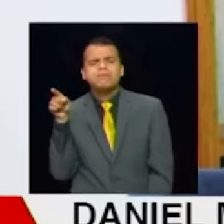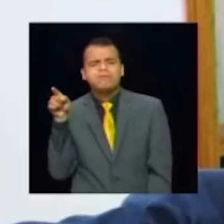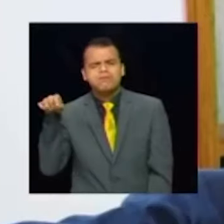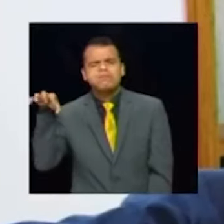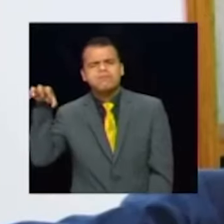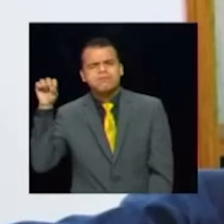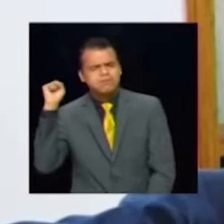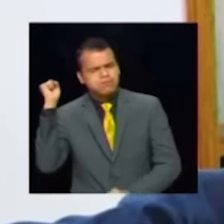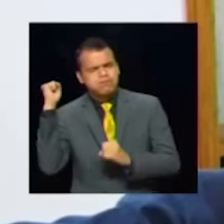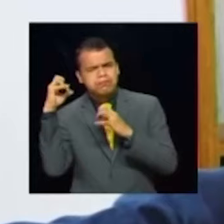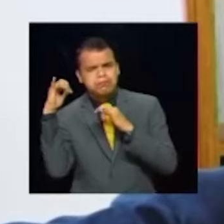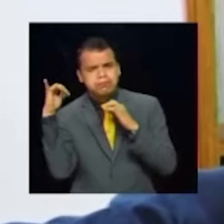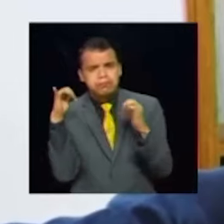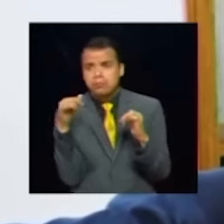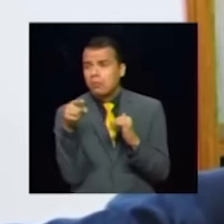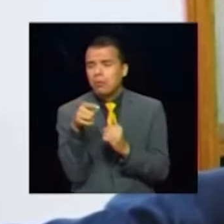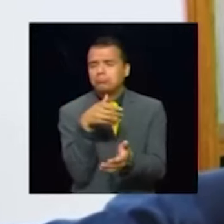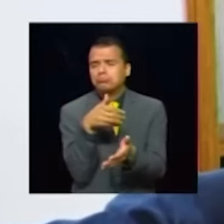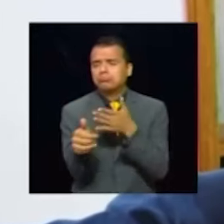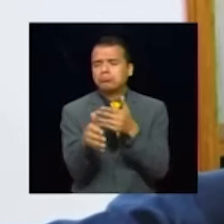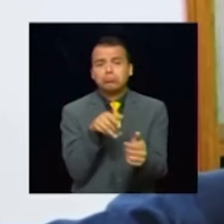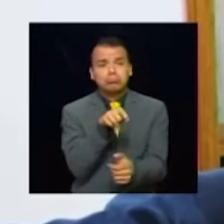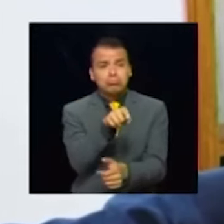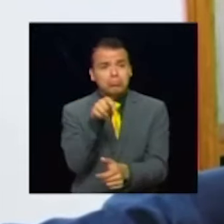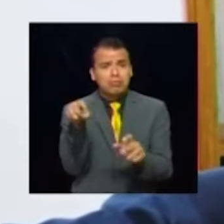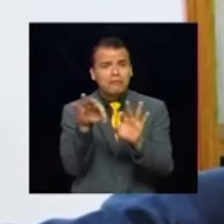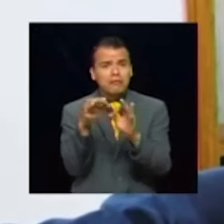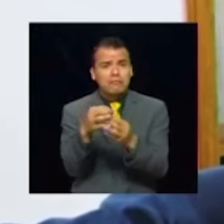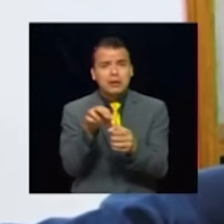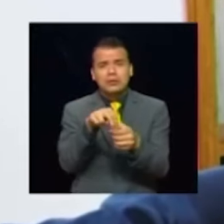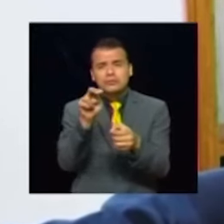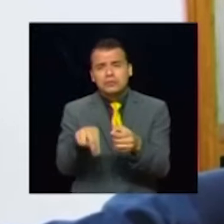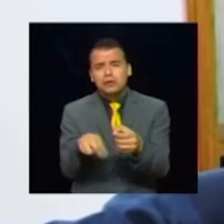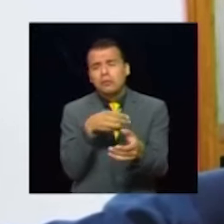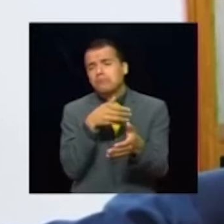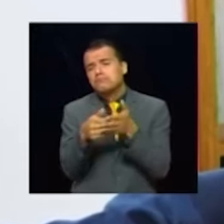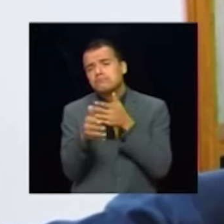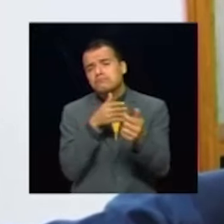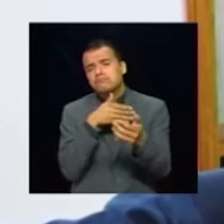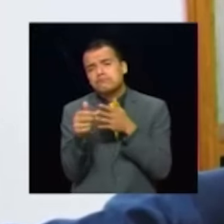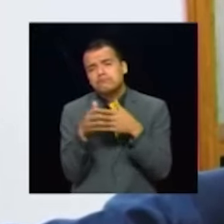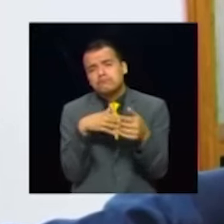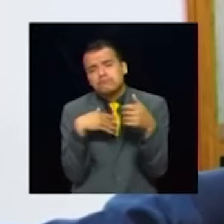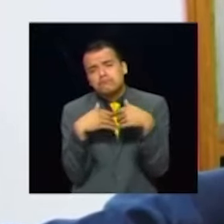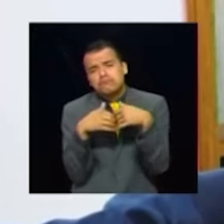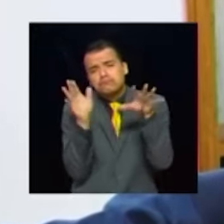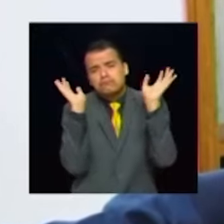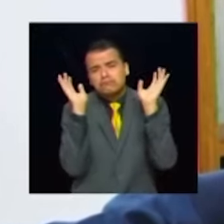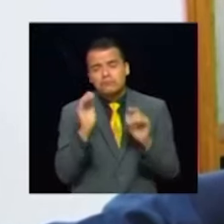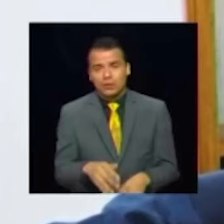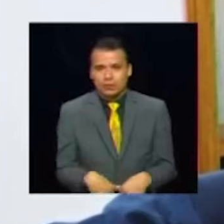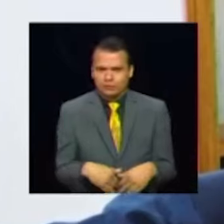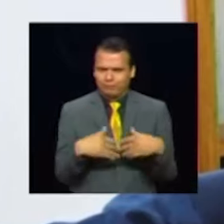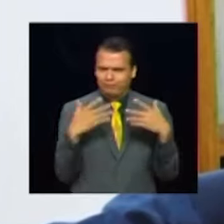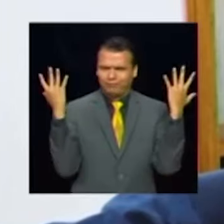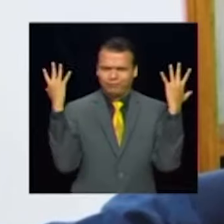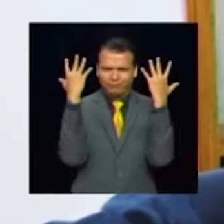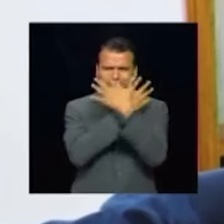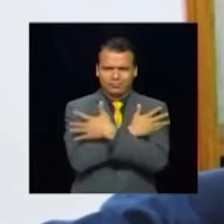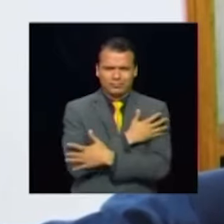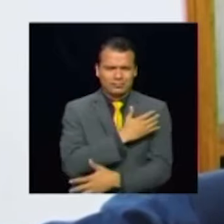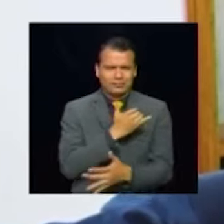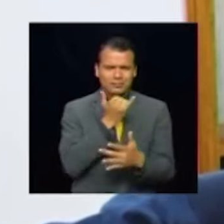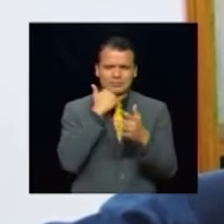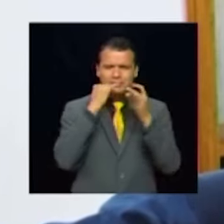confrontación directa en medio de la familia, de la ciudadanía que estaba ahí esperando al fallecido. Esto es absolutamente deplorable